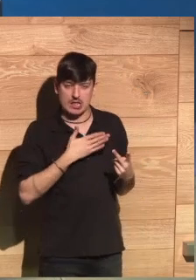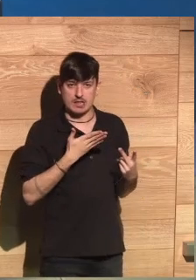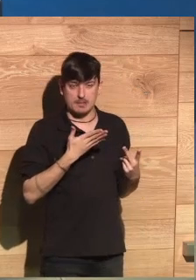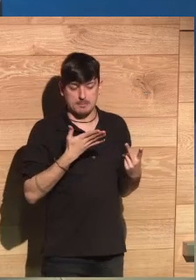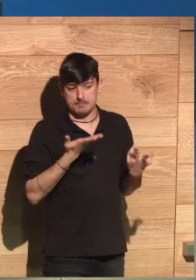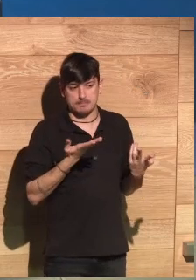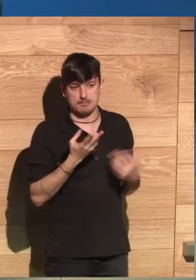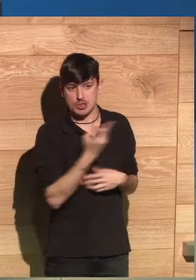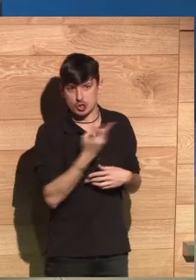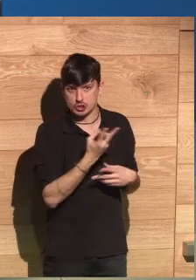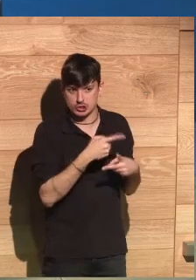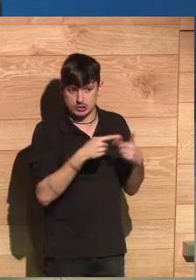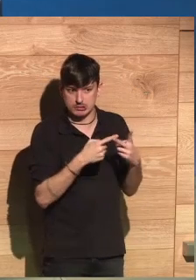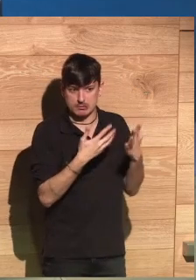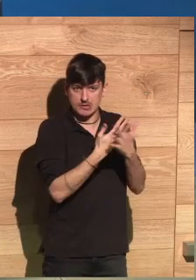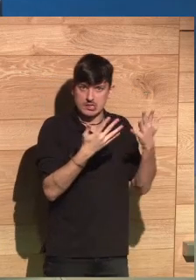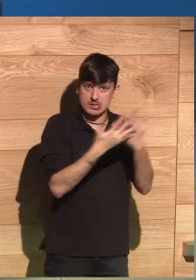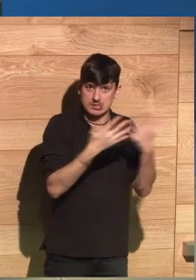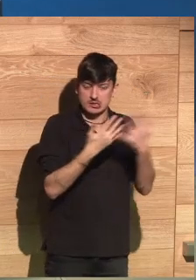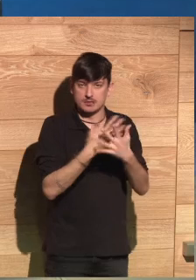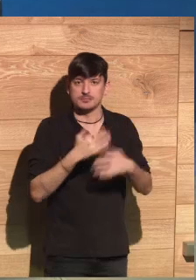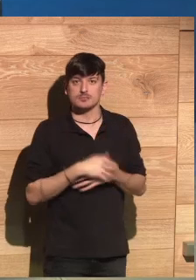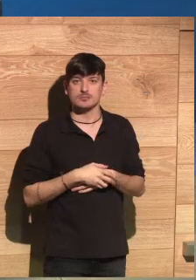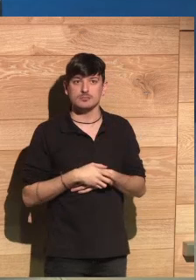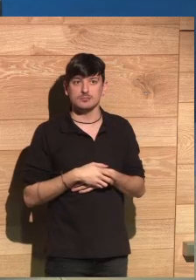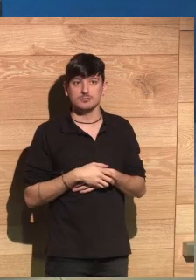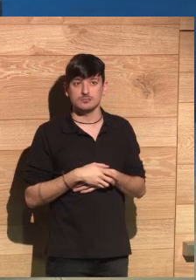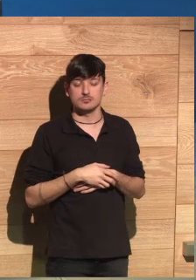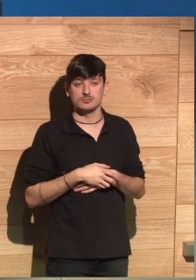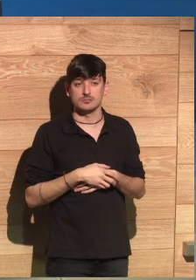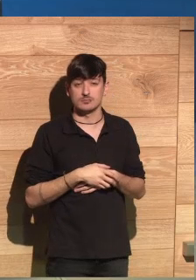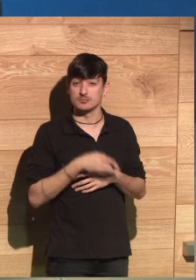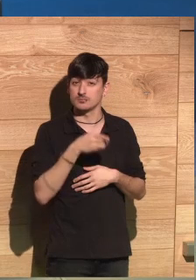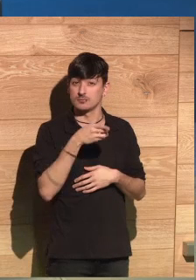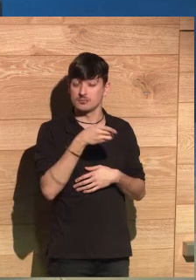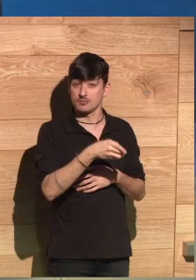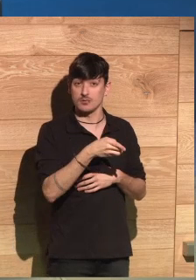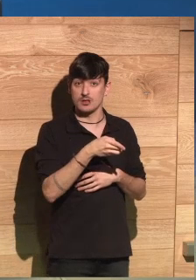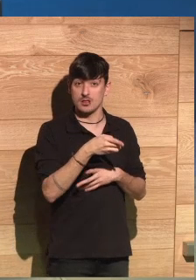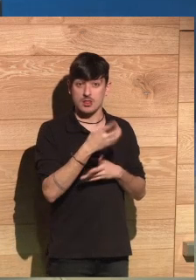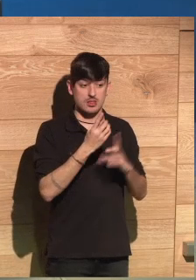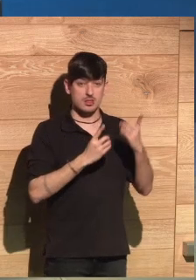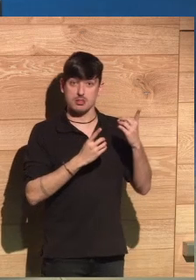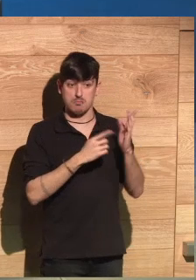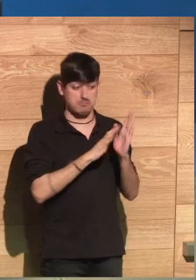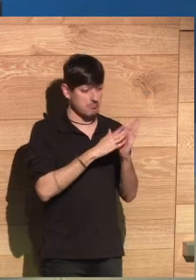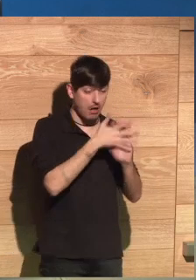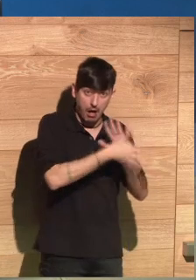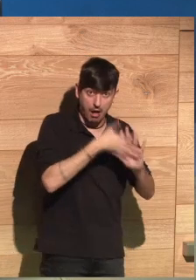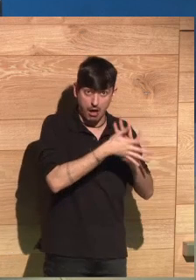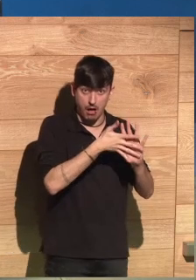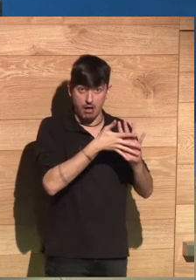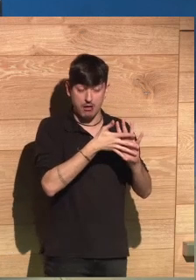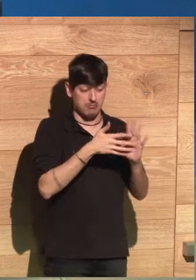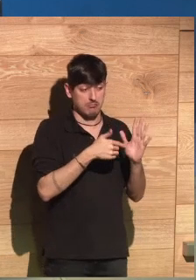bondad o lo propicio de la existencia también, ¿no? En ese diálogo permanente se